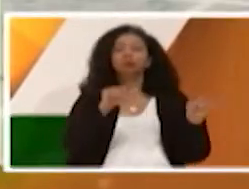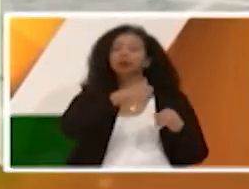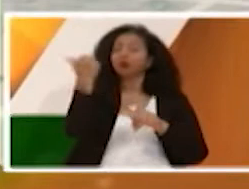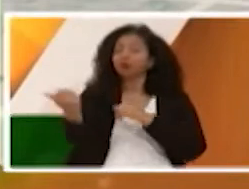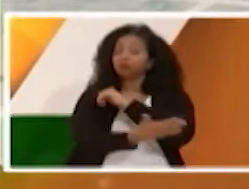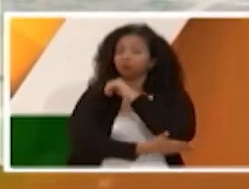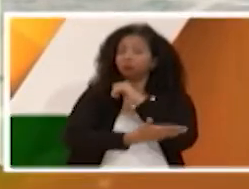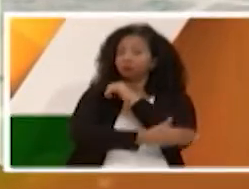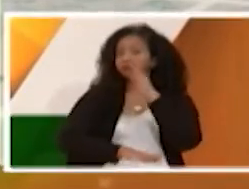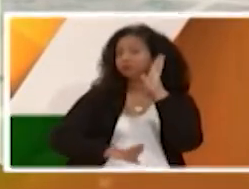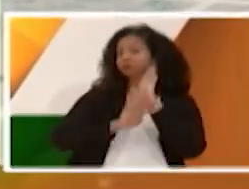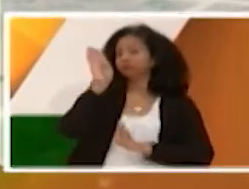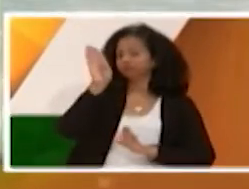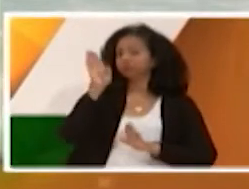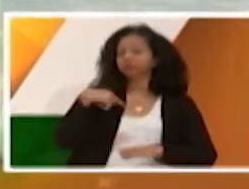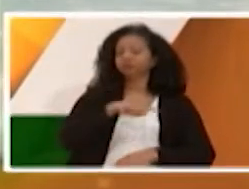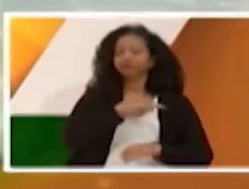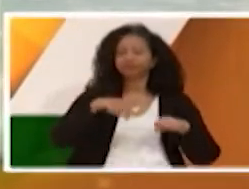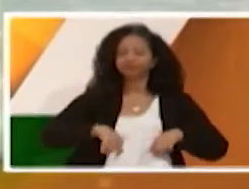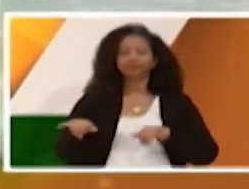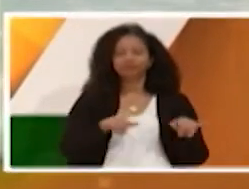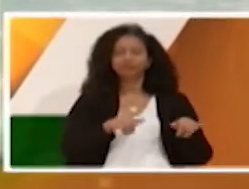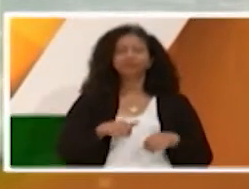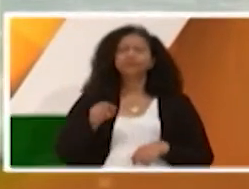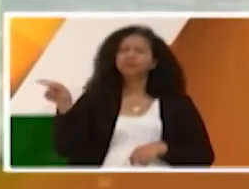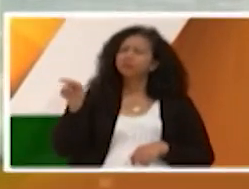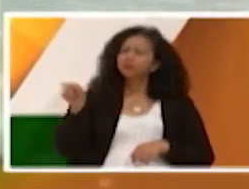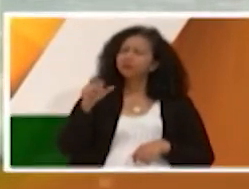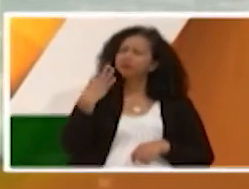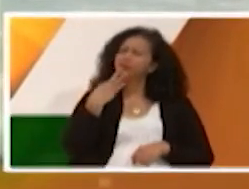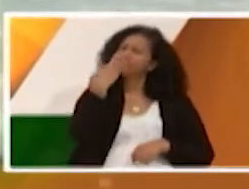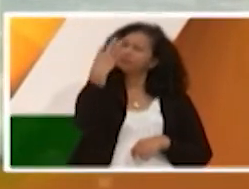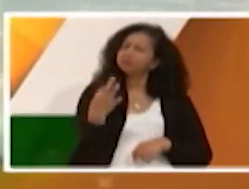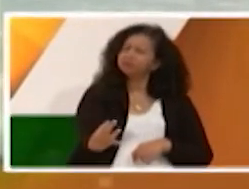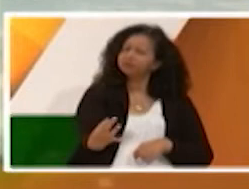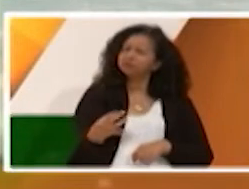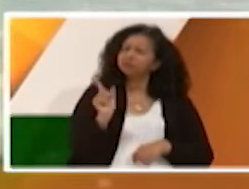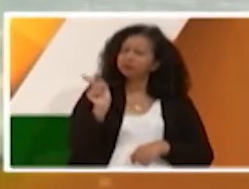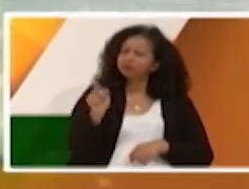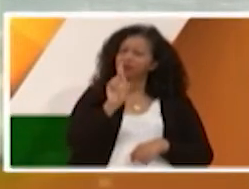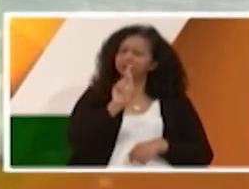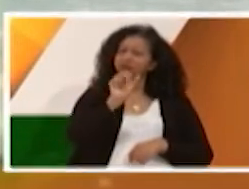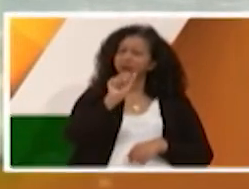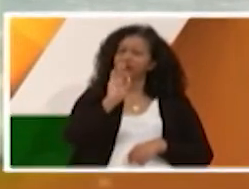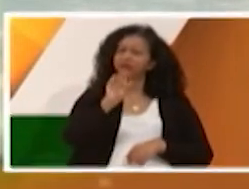estamos haciendo. Así es. ¿Cómo te reclutaron a ti, Rafael? ¿Cuál fue todo el proceso para que tú